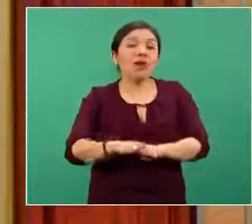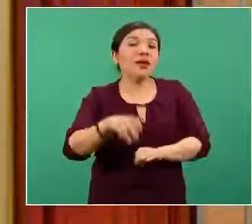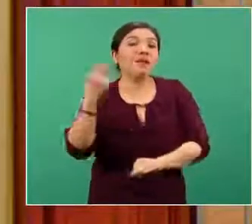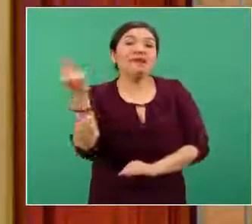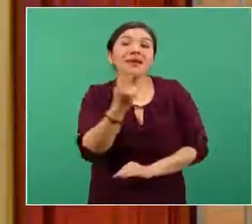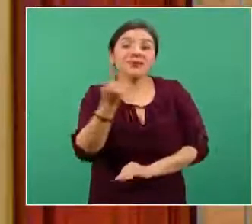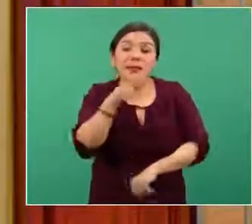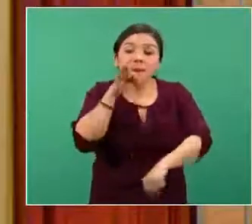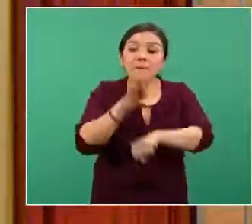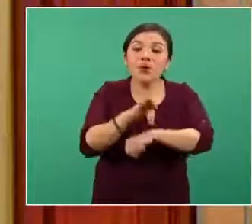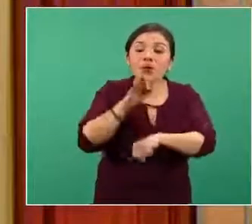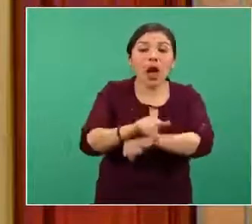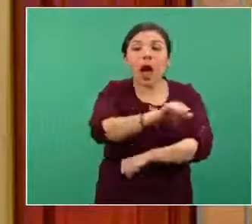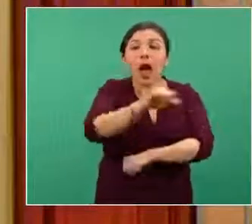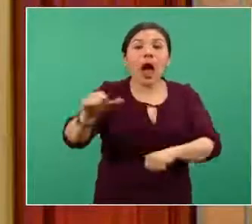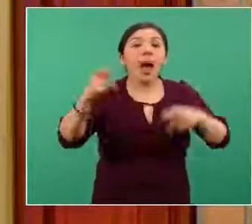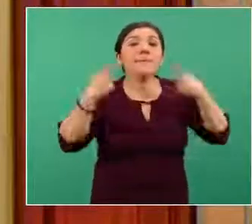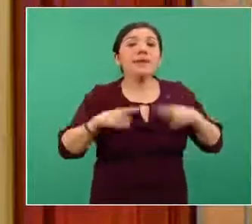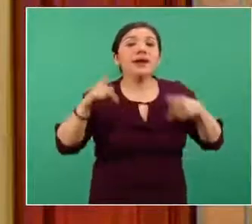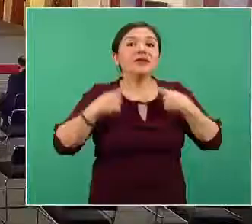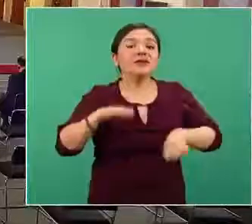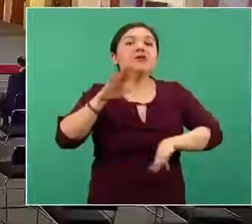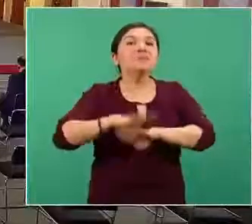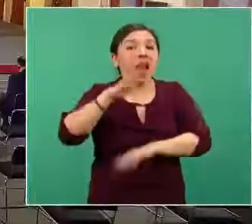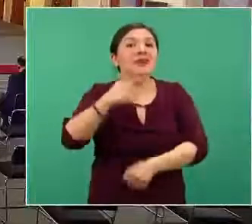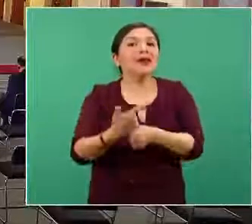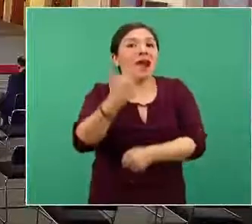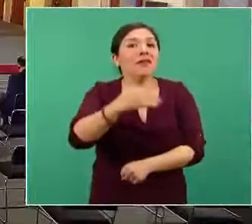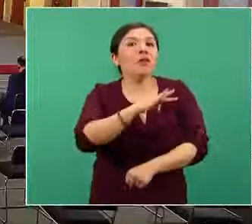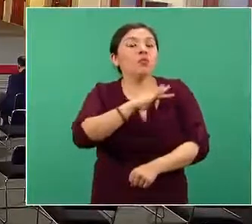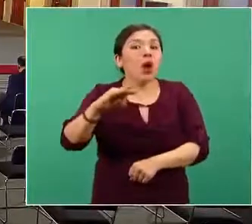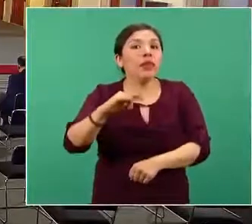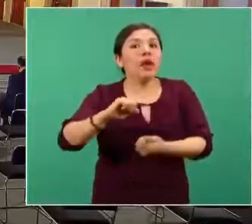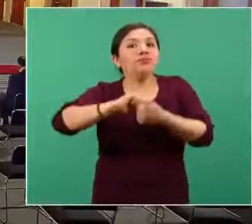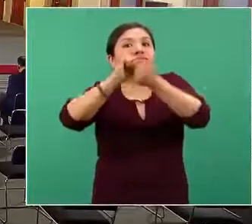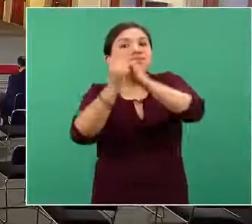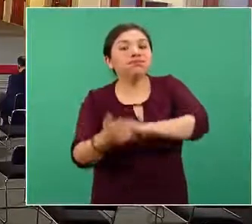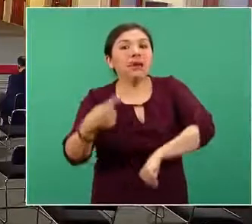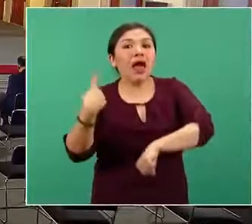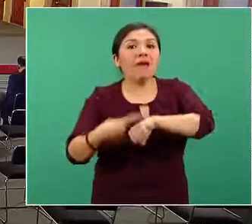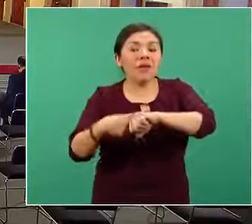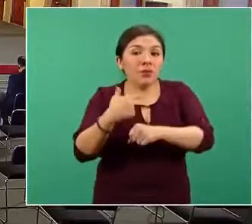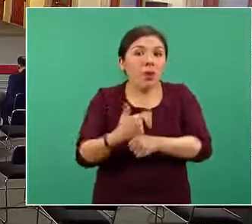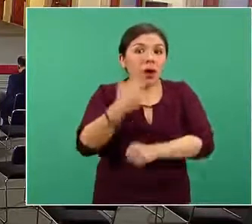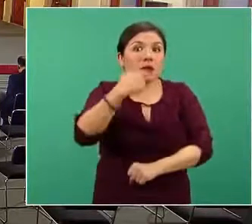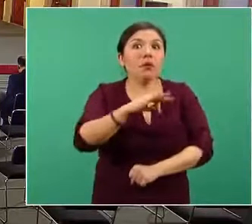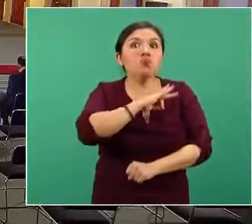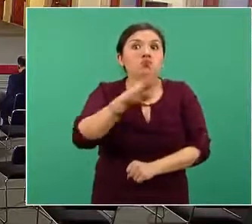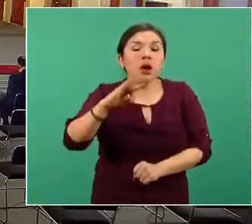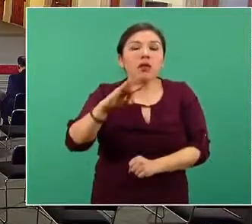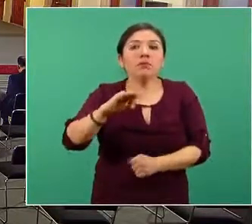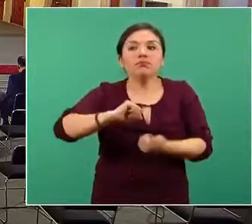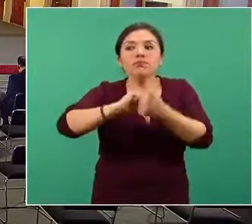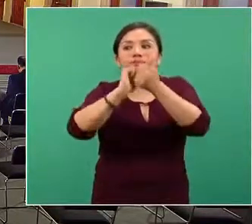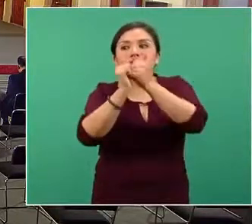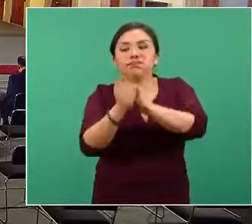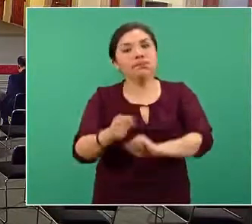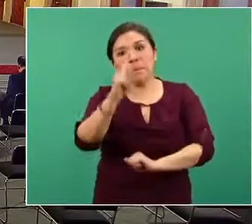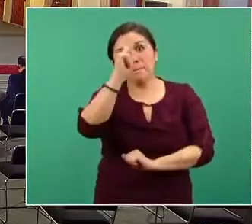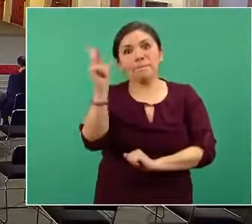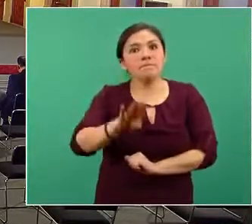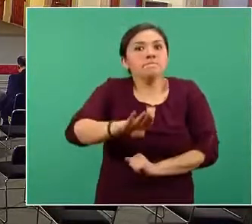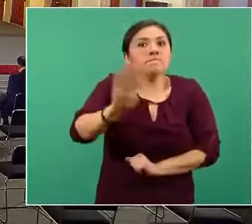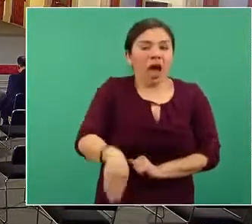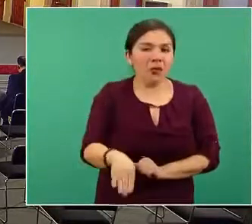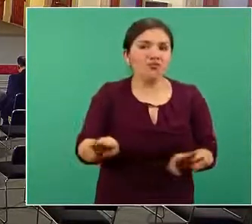pues, proteger a la población que tiene los mayores riesgos de enfermar de manera grave y de morir a consecuencia de la enfermedad,